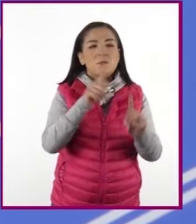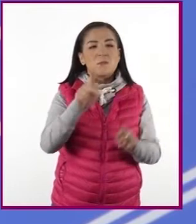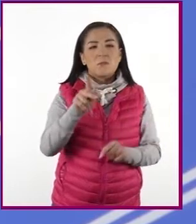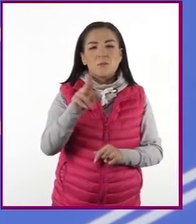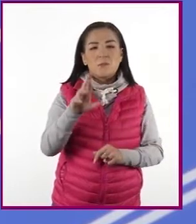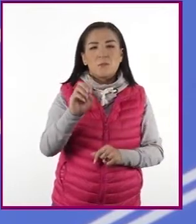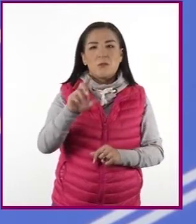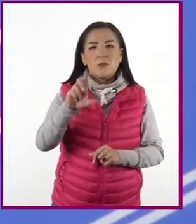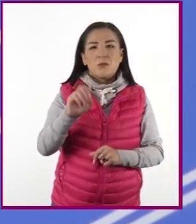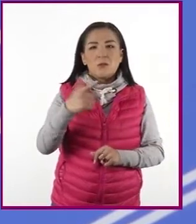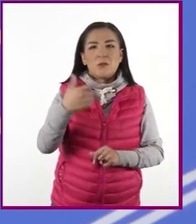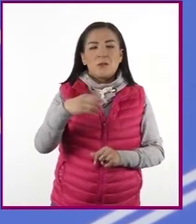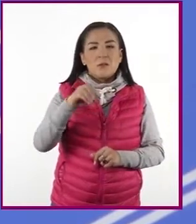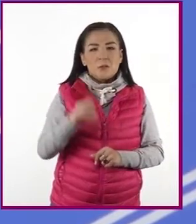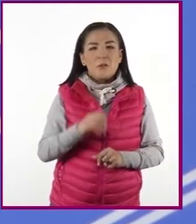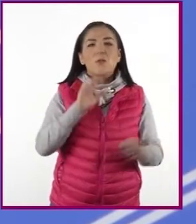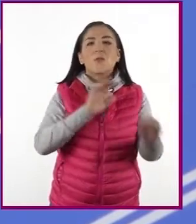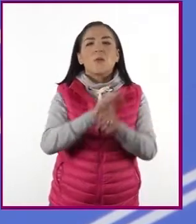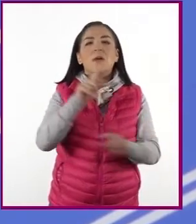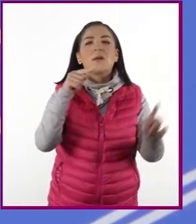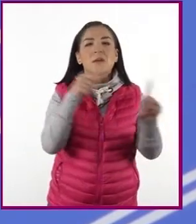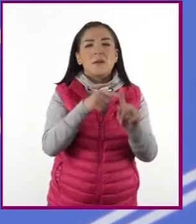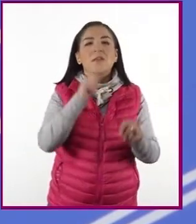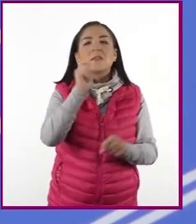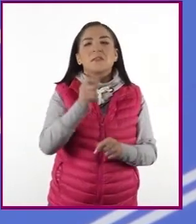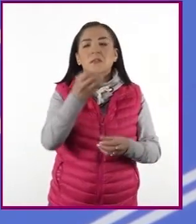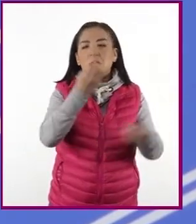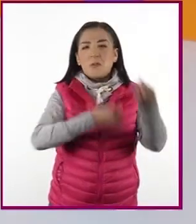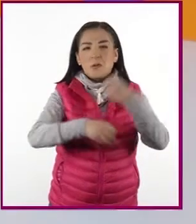qué edición de la obra corresponde cada uno.